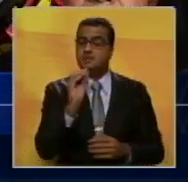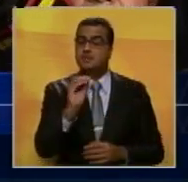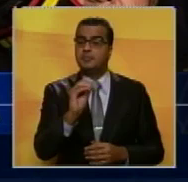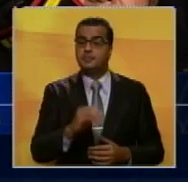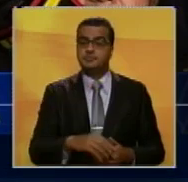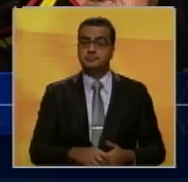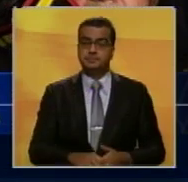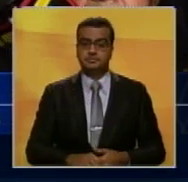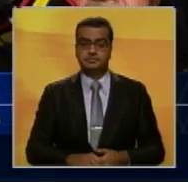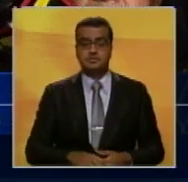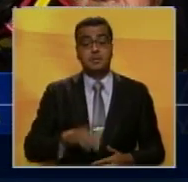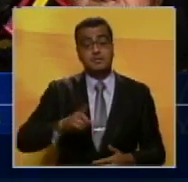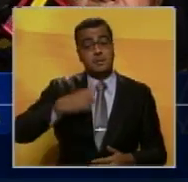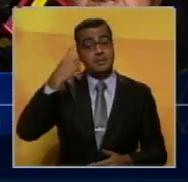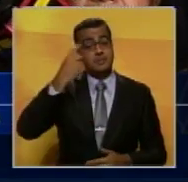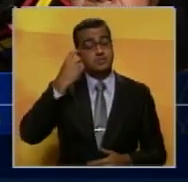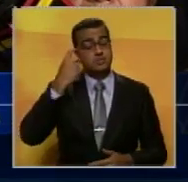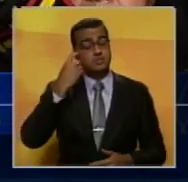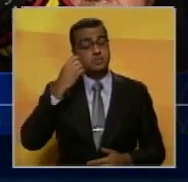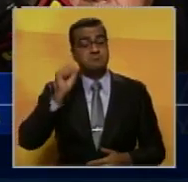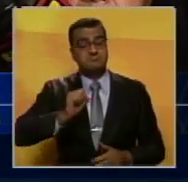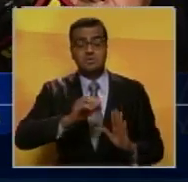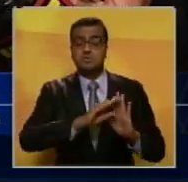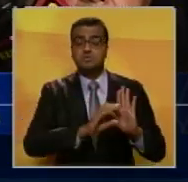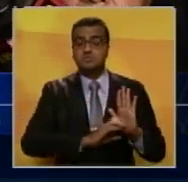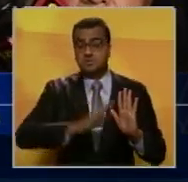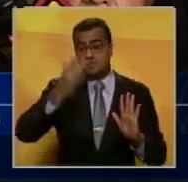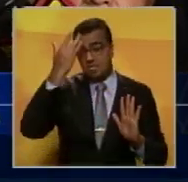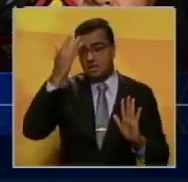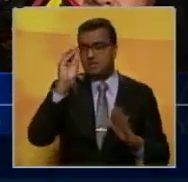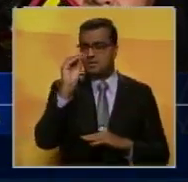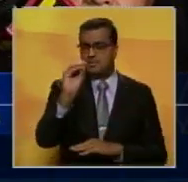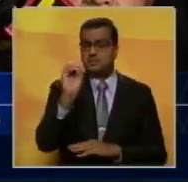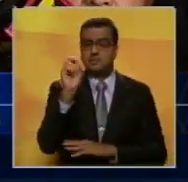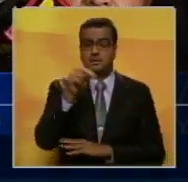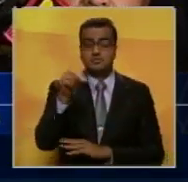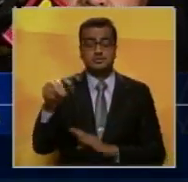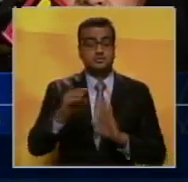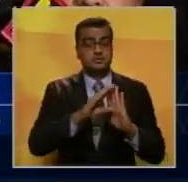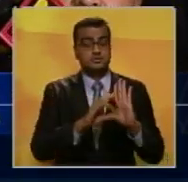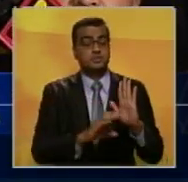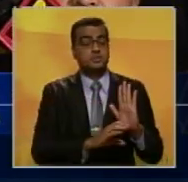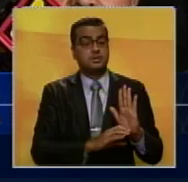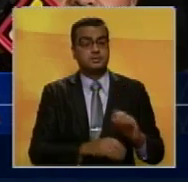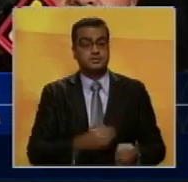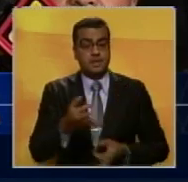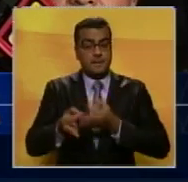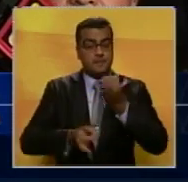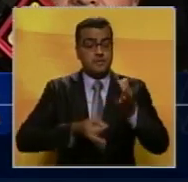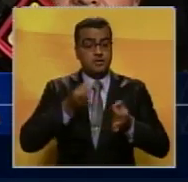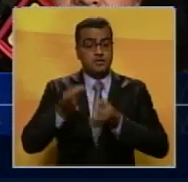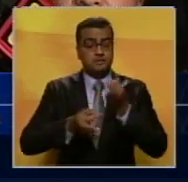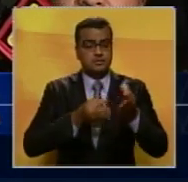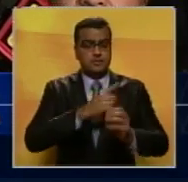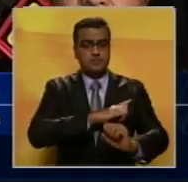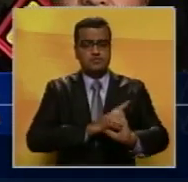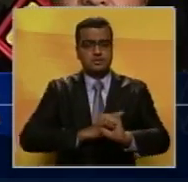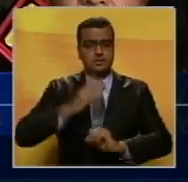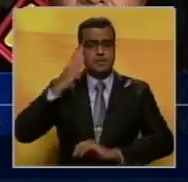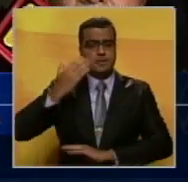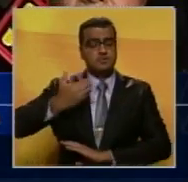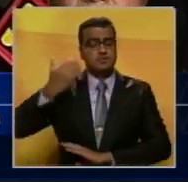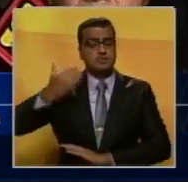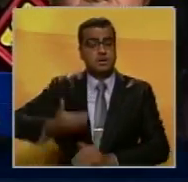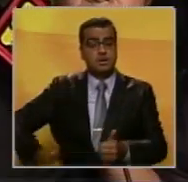convocatoria. Consideró que es constitucional la iniciativa al llamado a la Asamblea Nacional Constituyente. Explicó a los miembros de la Fuerza Armada